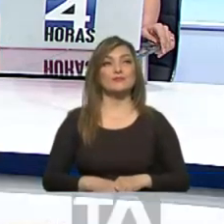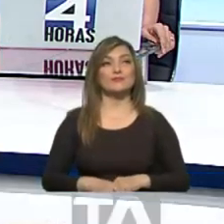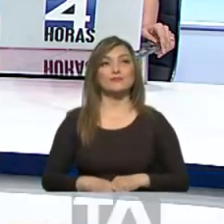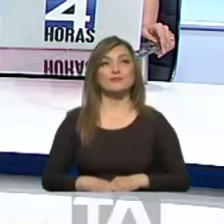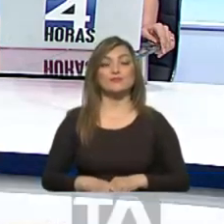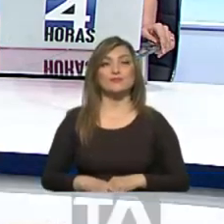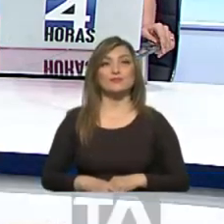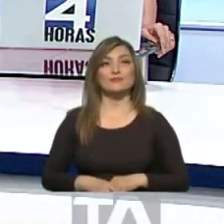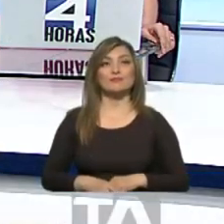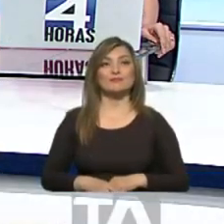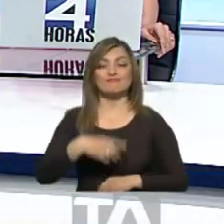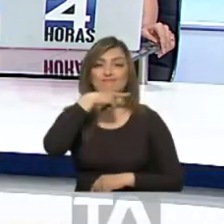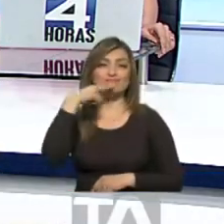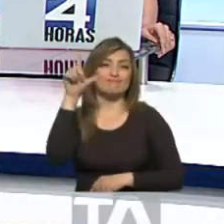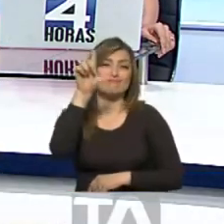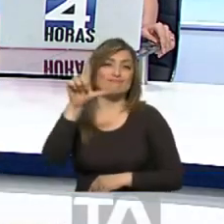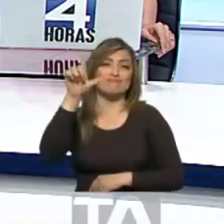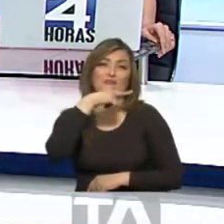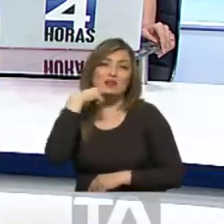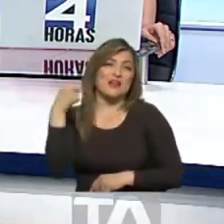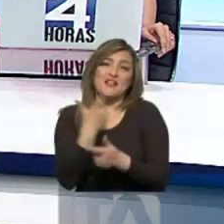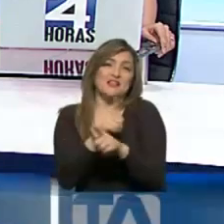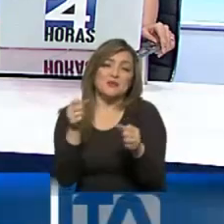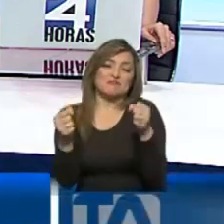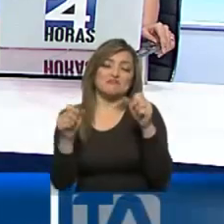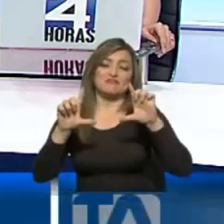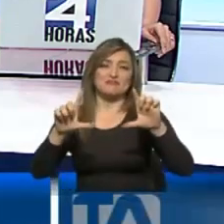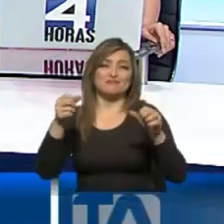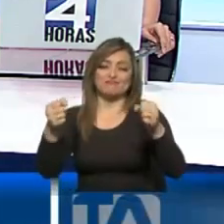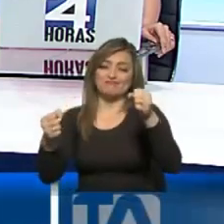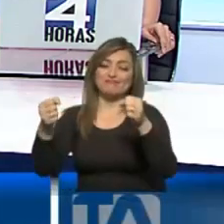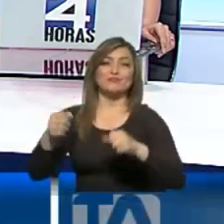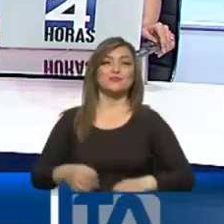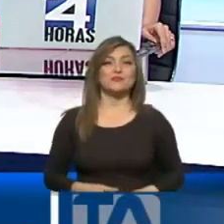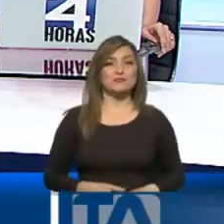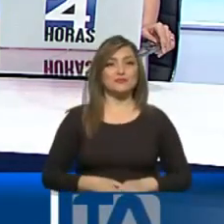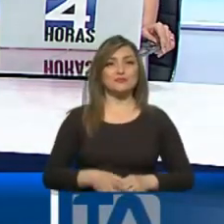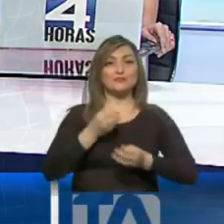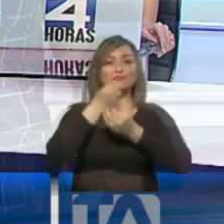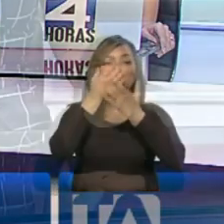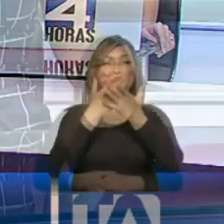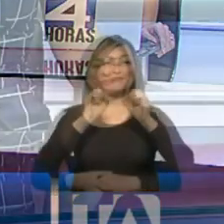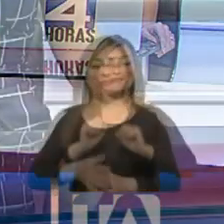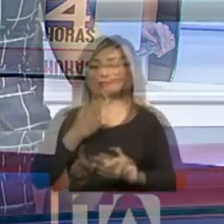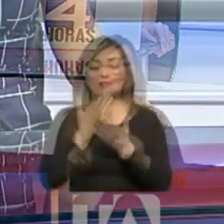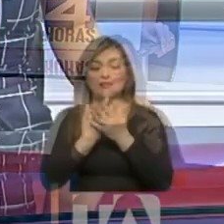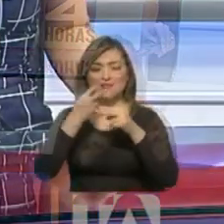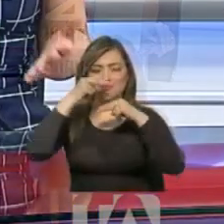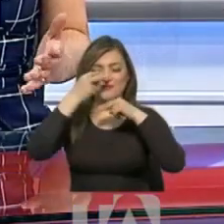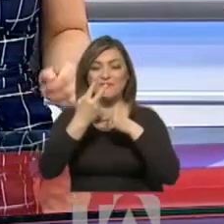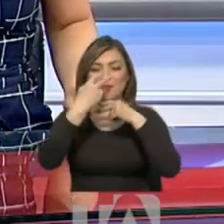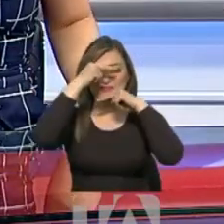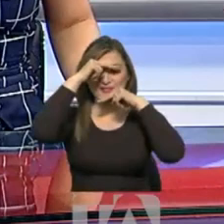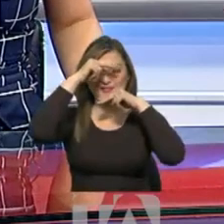lunes, ¿no? Exactamente, el feriado hay libre circulación, tome en cuenta esta información para que usted pueda planificar. Gracias por continuar con